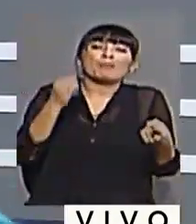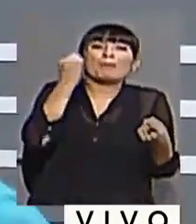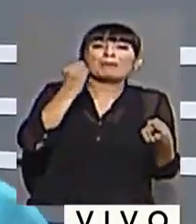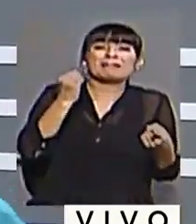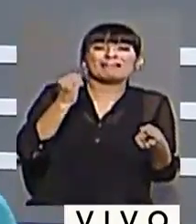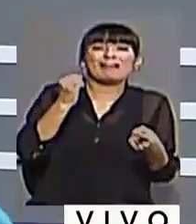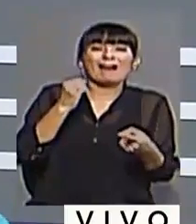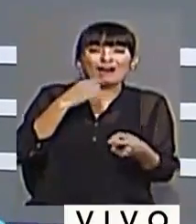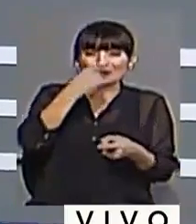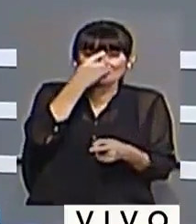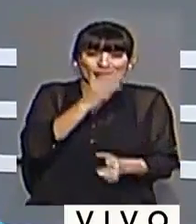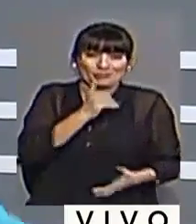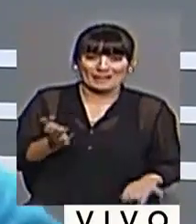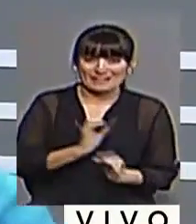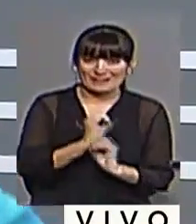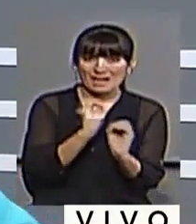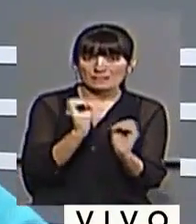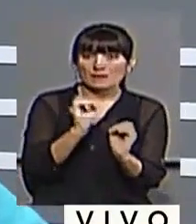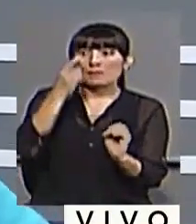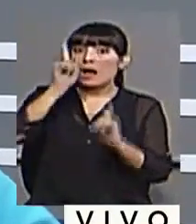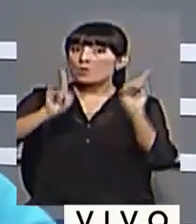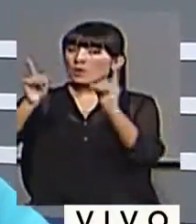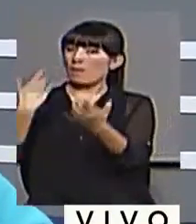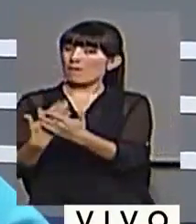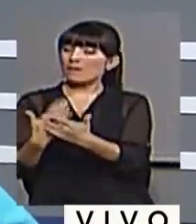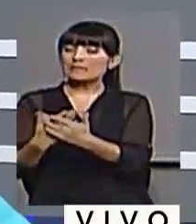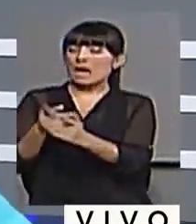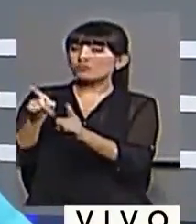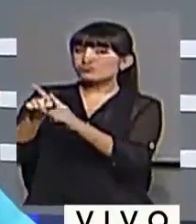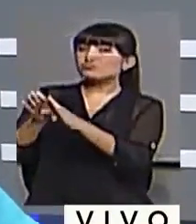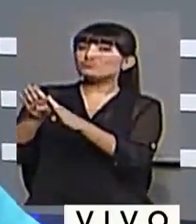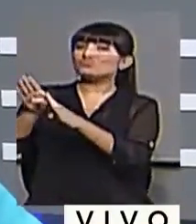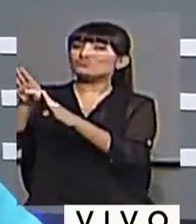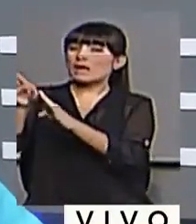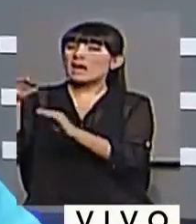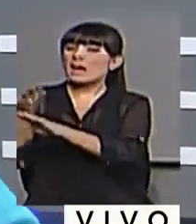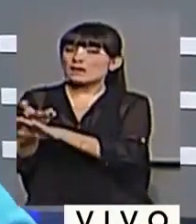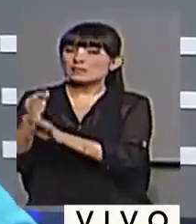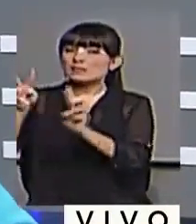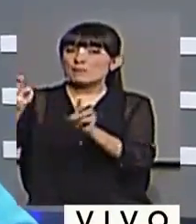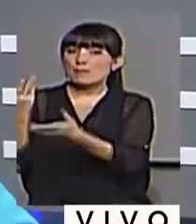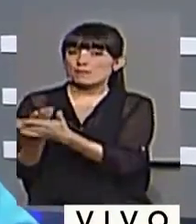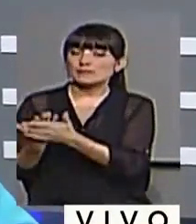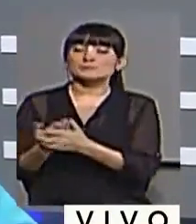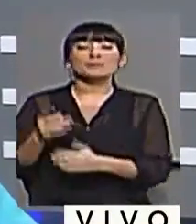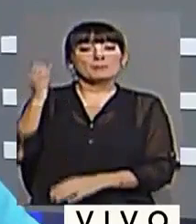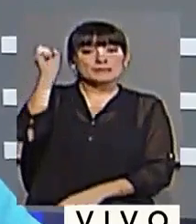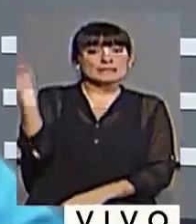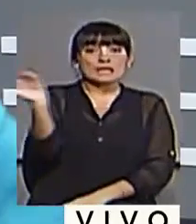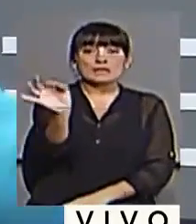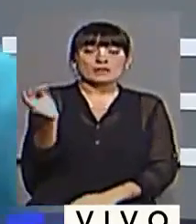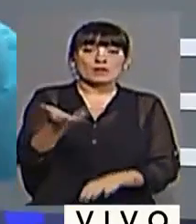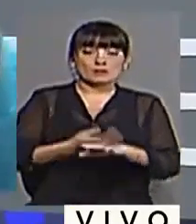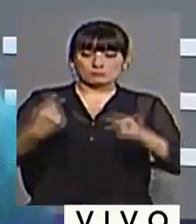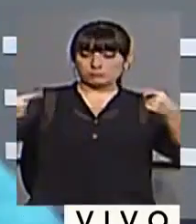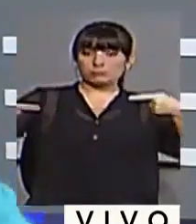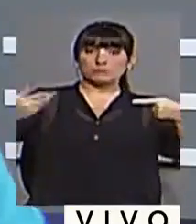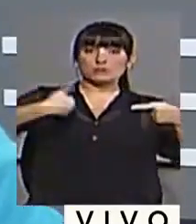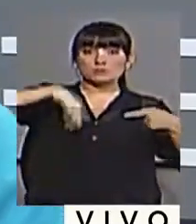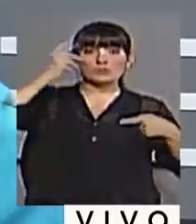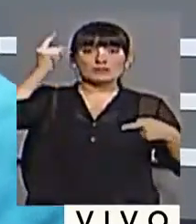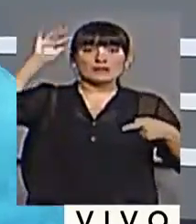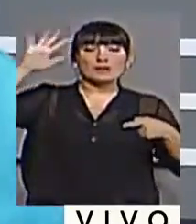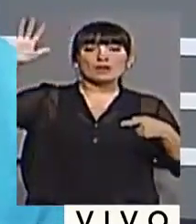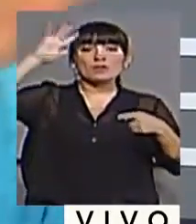pasa de listo, que tiene una cierta tendencia. Lo que hace Piñera esta semana, es decir, el adversario ideológico nuestro del Frente Amplio,